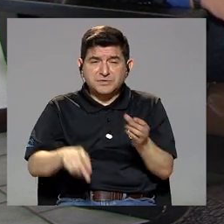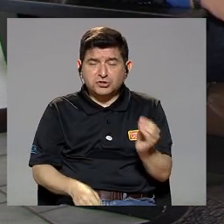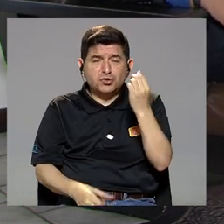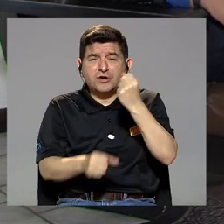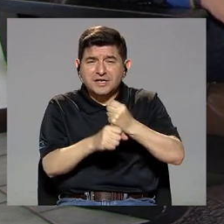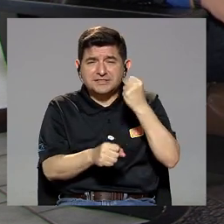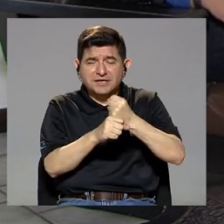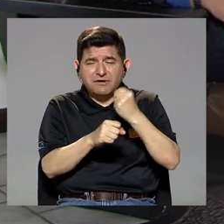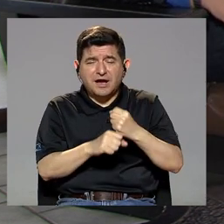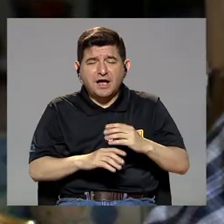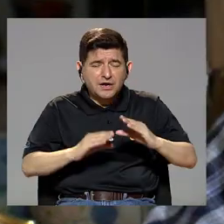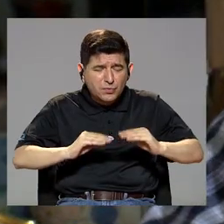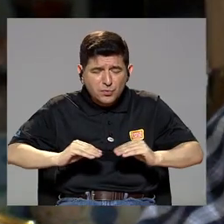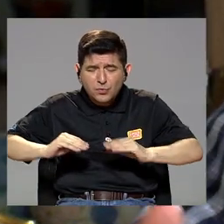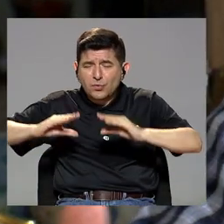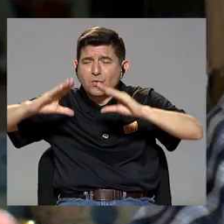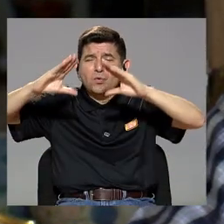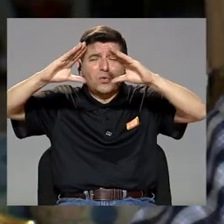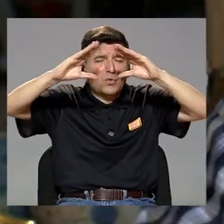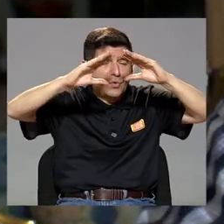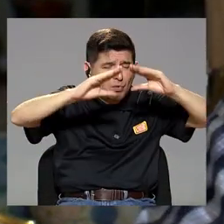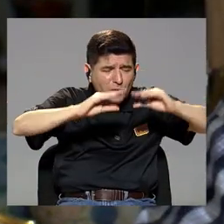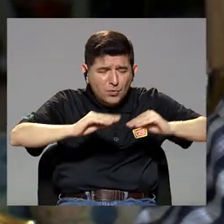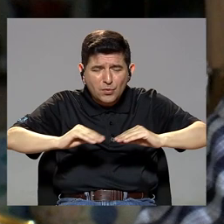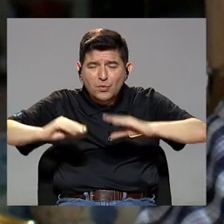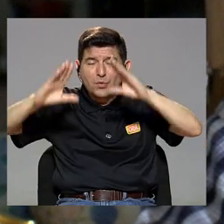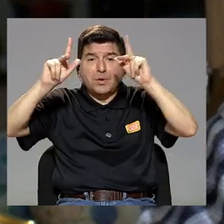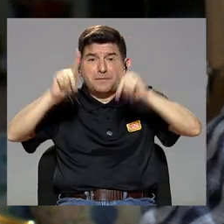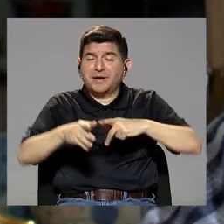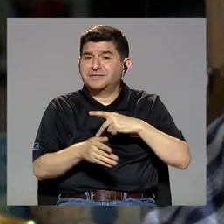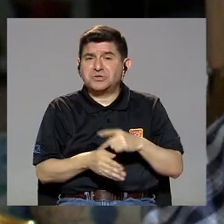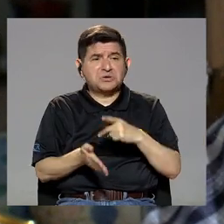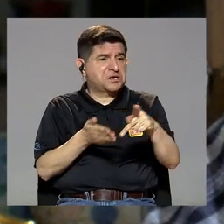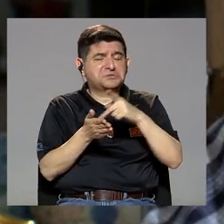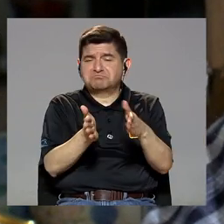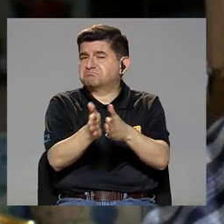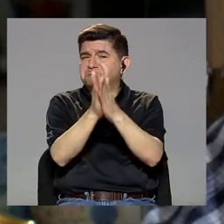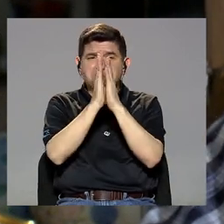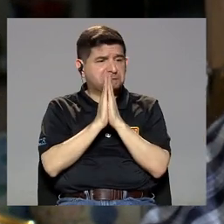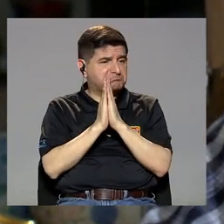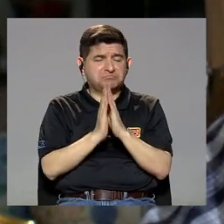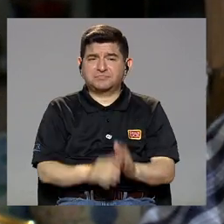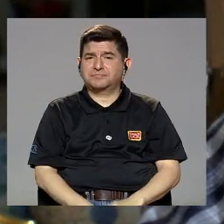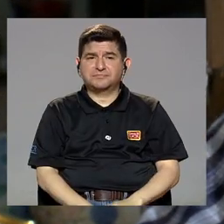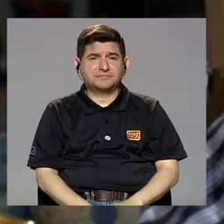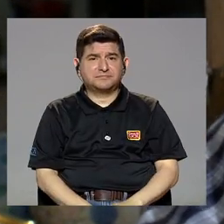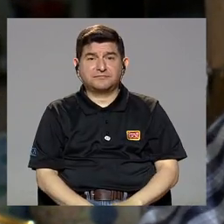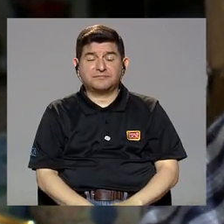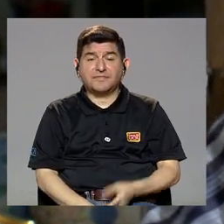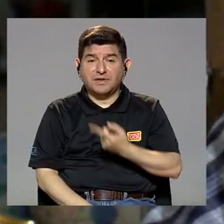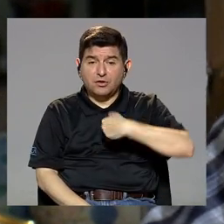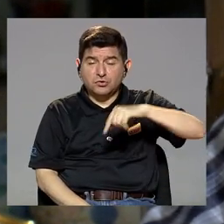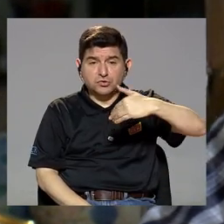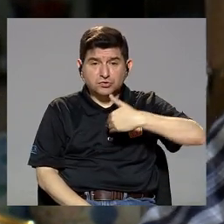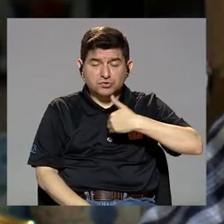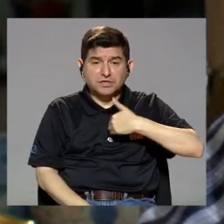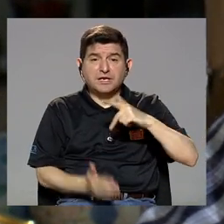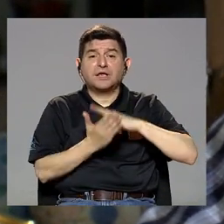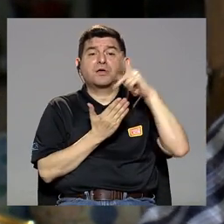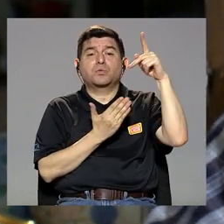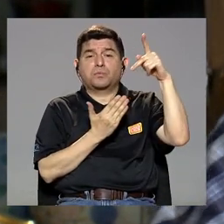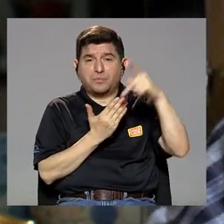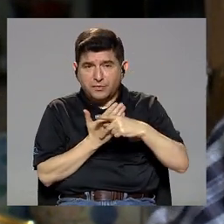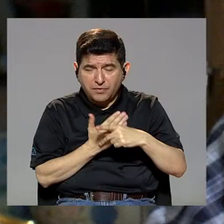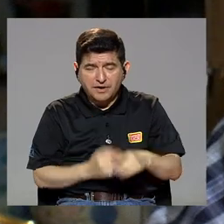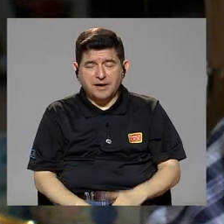noche y día donde nadie cobra 25 donde teníamos un programa donde hicimos